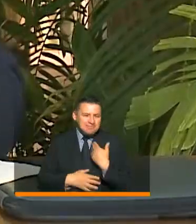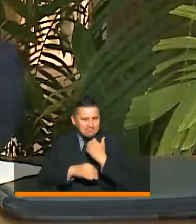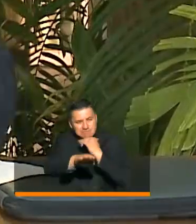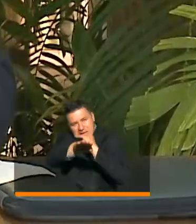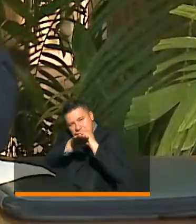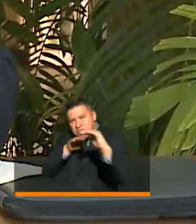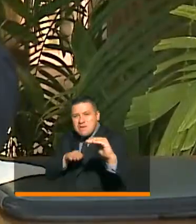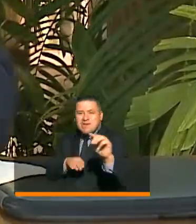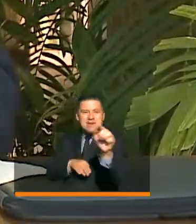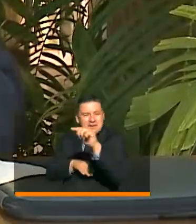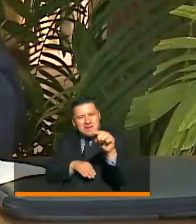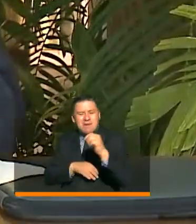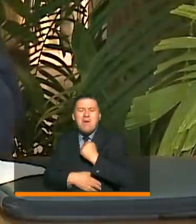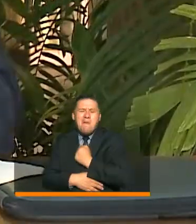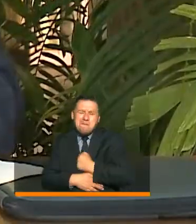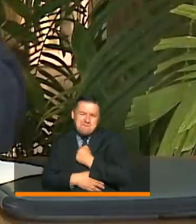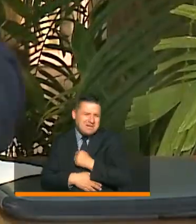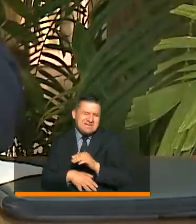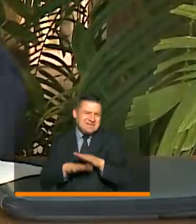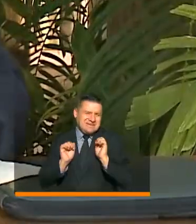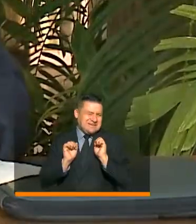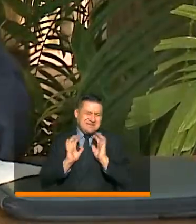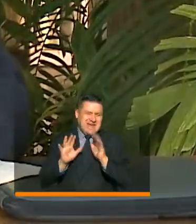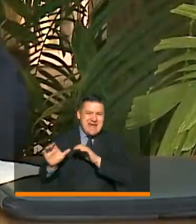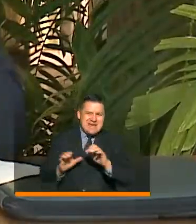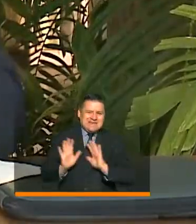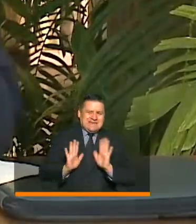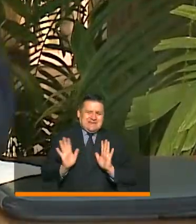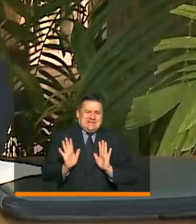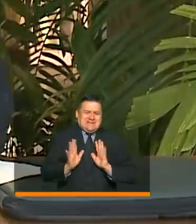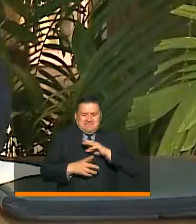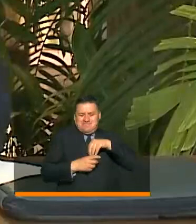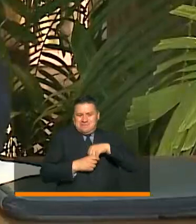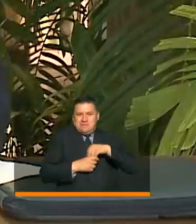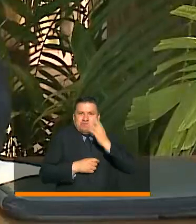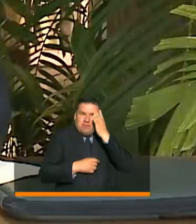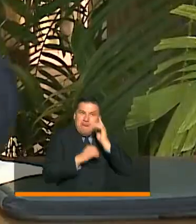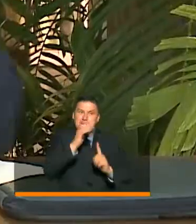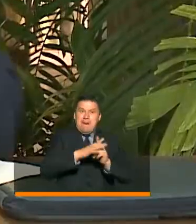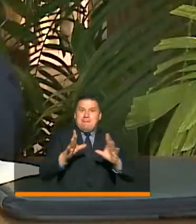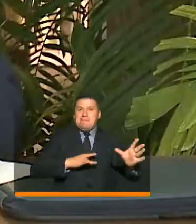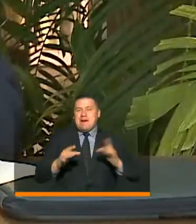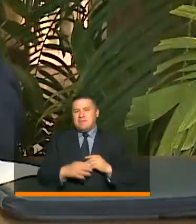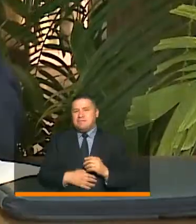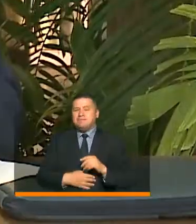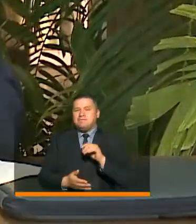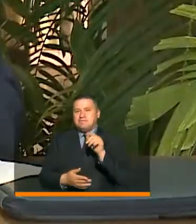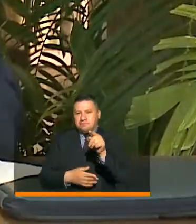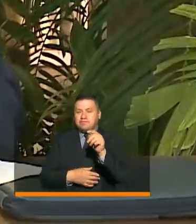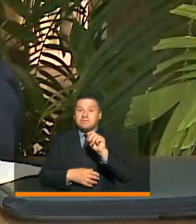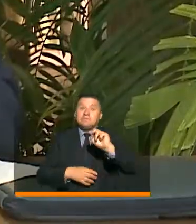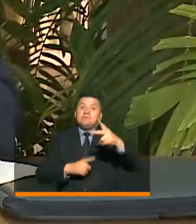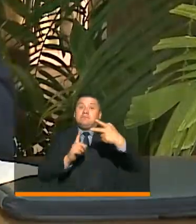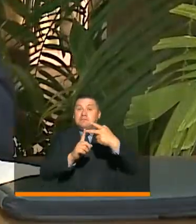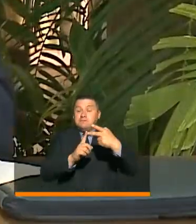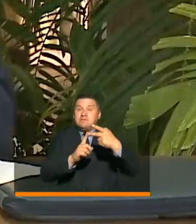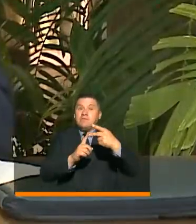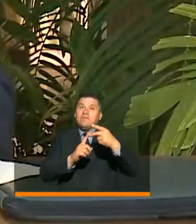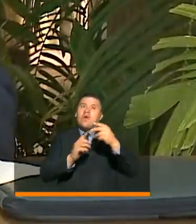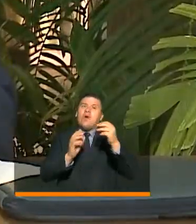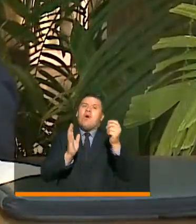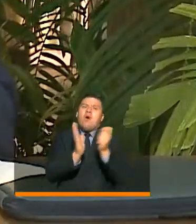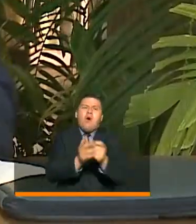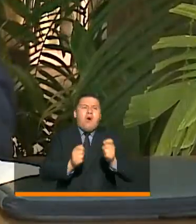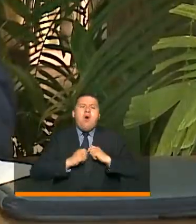invitarlos a que por favor limitemos este tipo de acciones y no los hagamos porque generan riesgo. Igualmente, la segunda fuente de